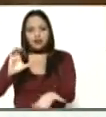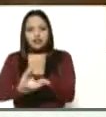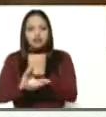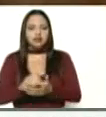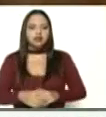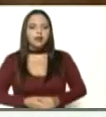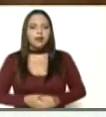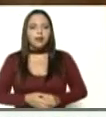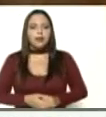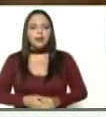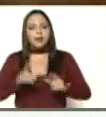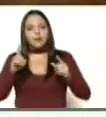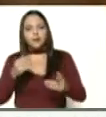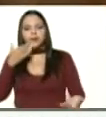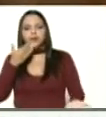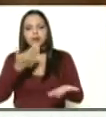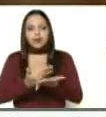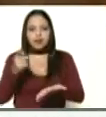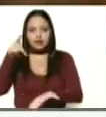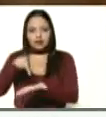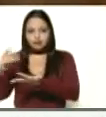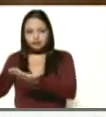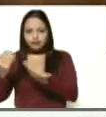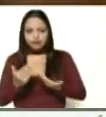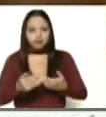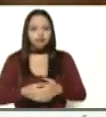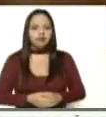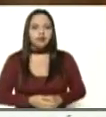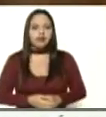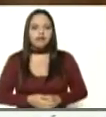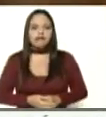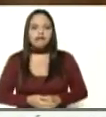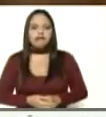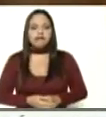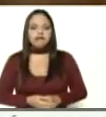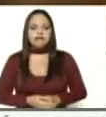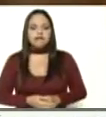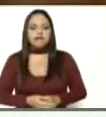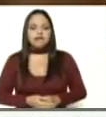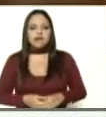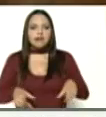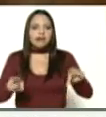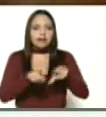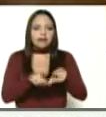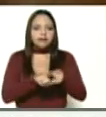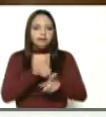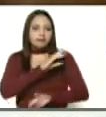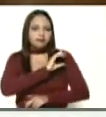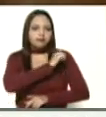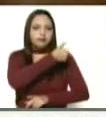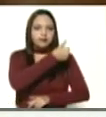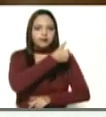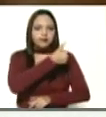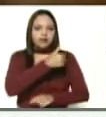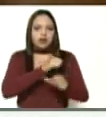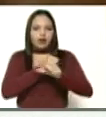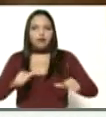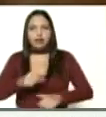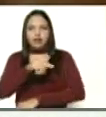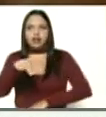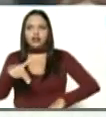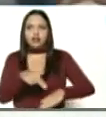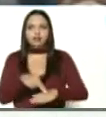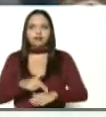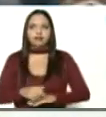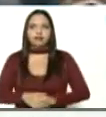y agradecer su presencia. Igualmente al general Loquivi, jefe de la Guardia Nacional, del Comando de la